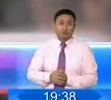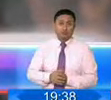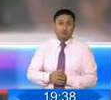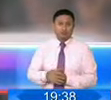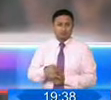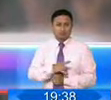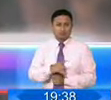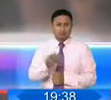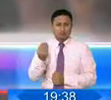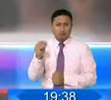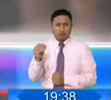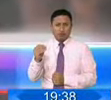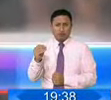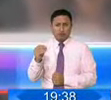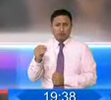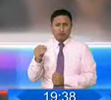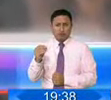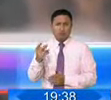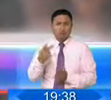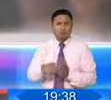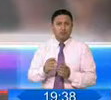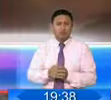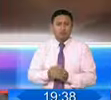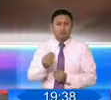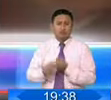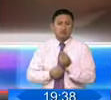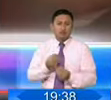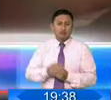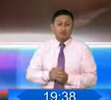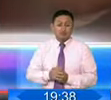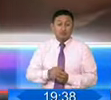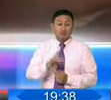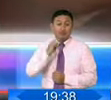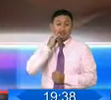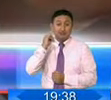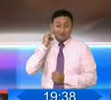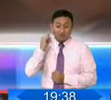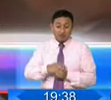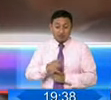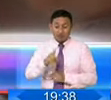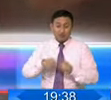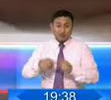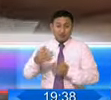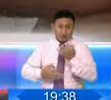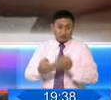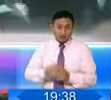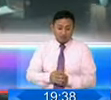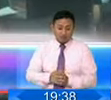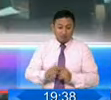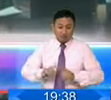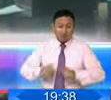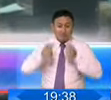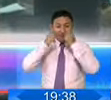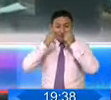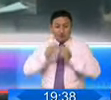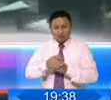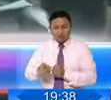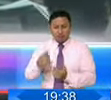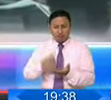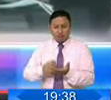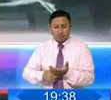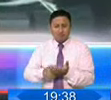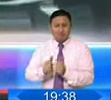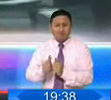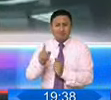edad o adolescentes, es el tema que se debate ahora porque los niños son inimputables. La fiscalía analiza esta situación con